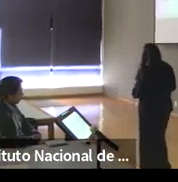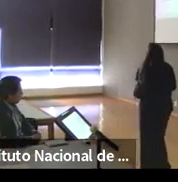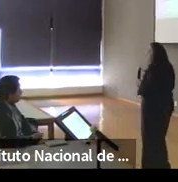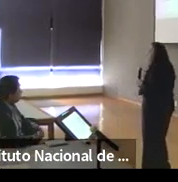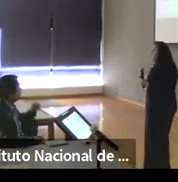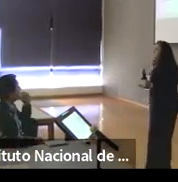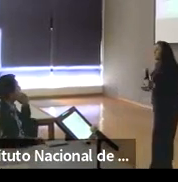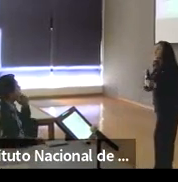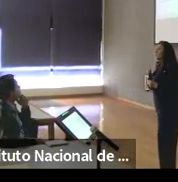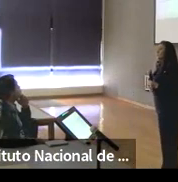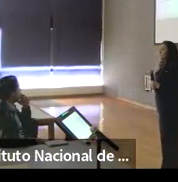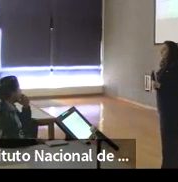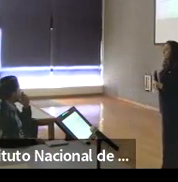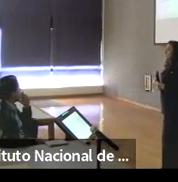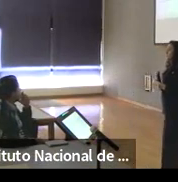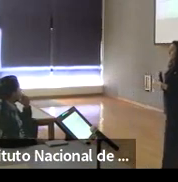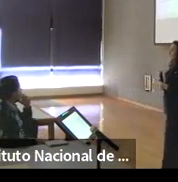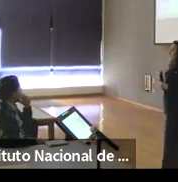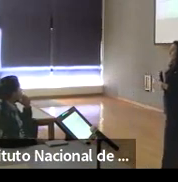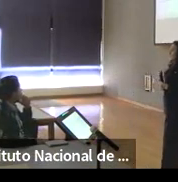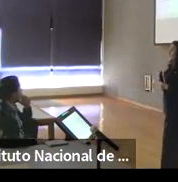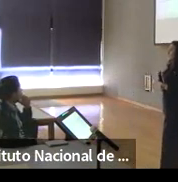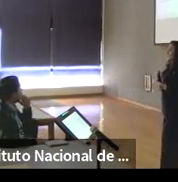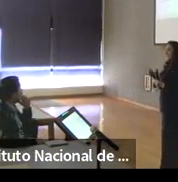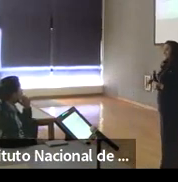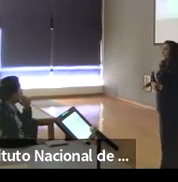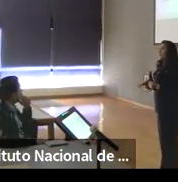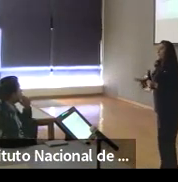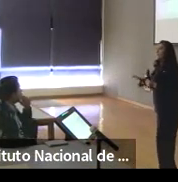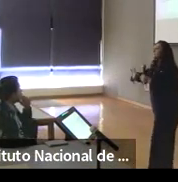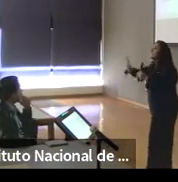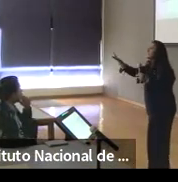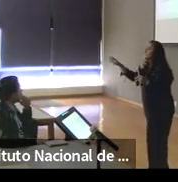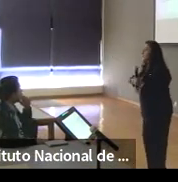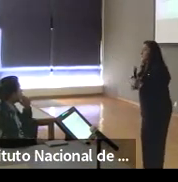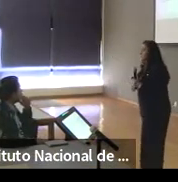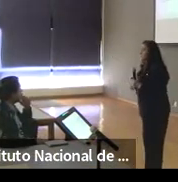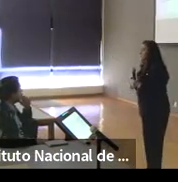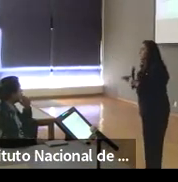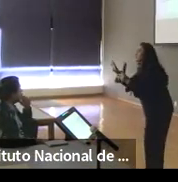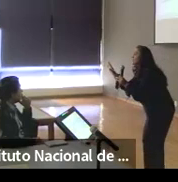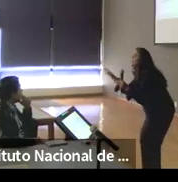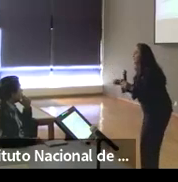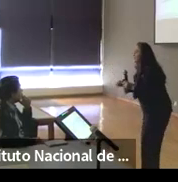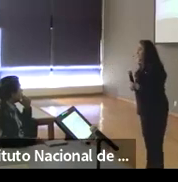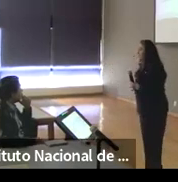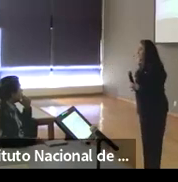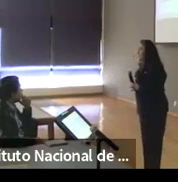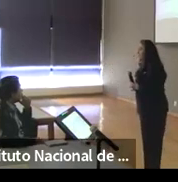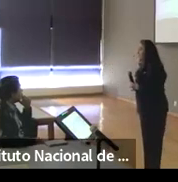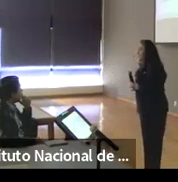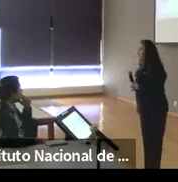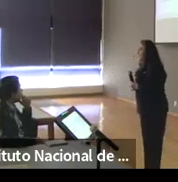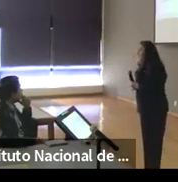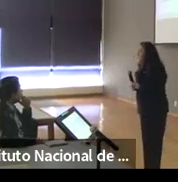cuando identificas un conflicto tengas Claro que eso es inevitable eso es con natural al